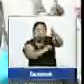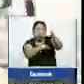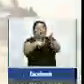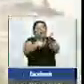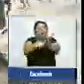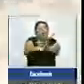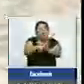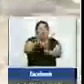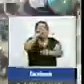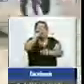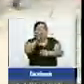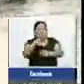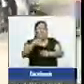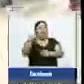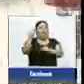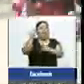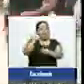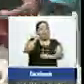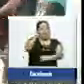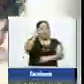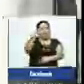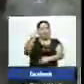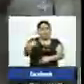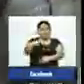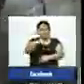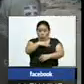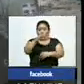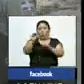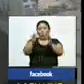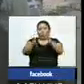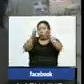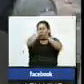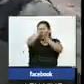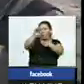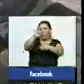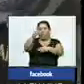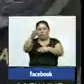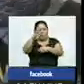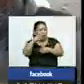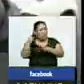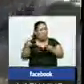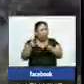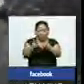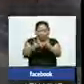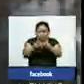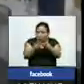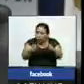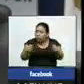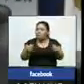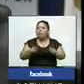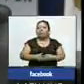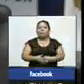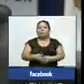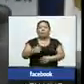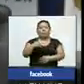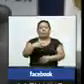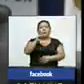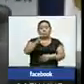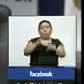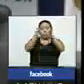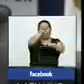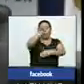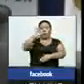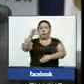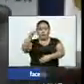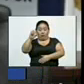caso al que el titular del Ministerio Público se comprometió a resolver lo más pronto posible. Como Fiscalía tenemos la